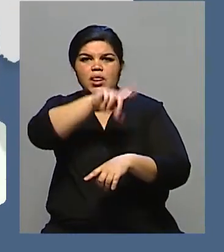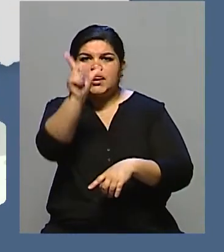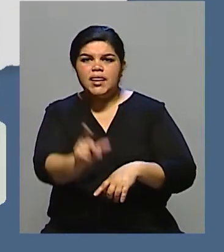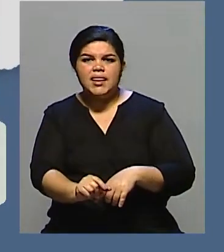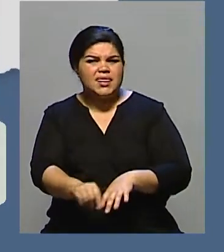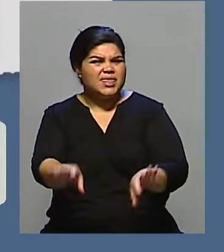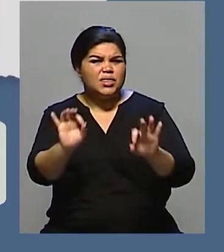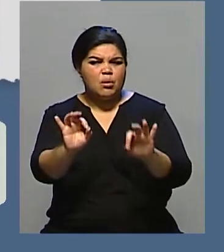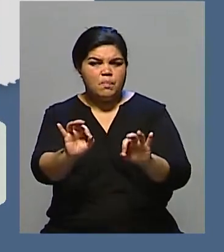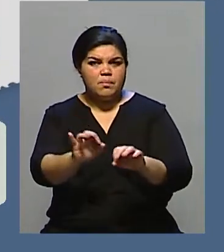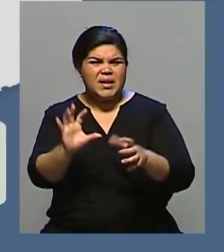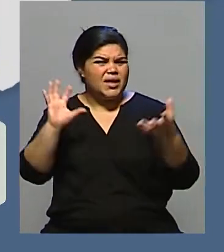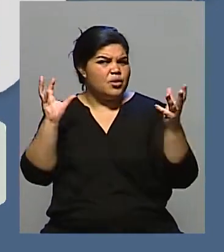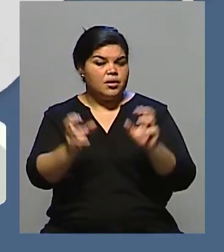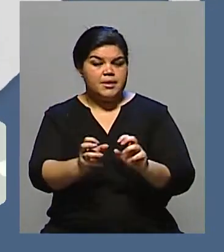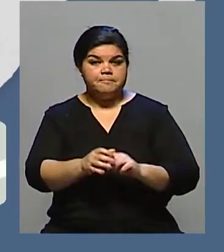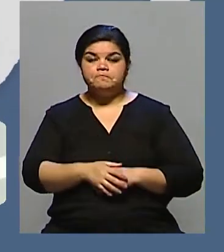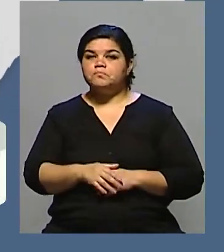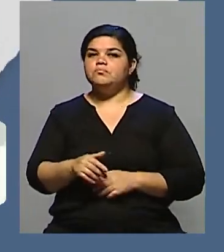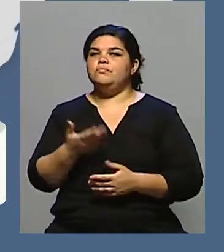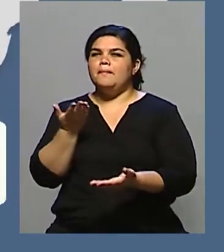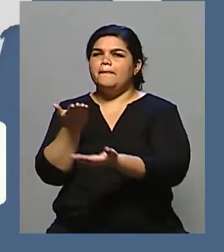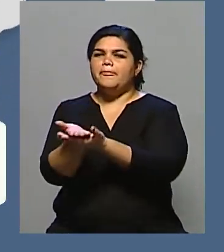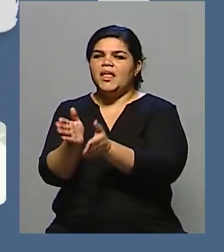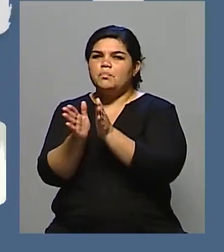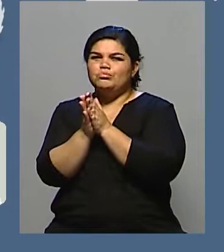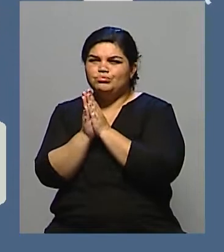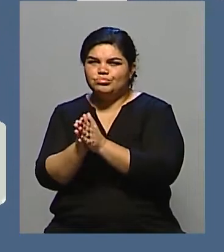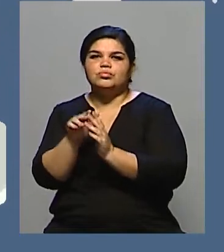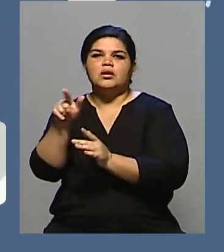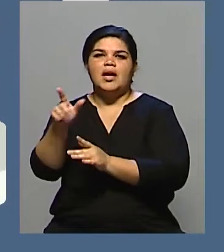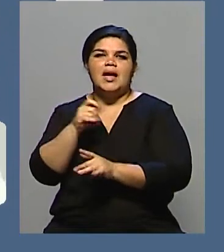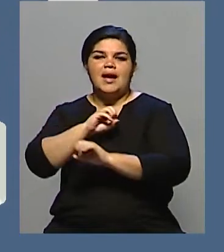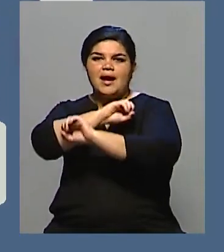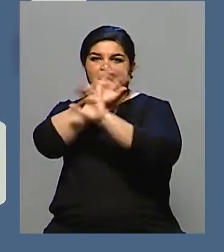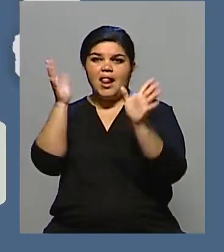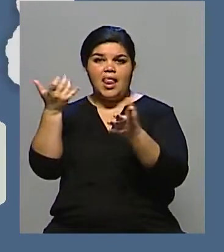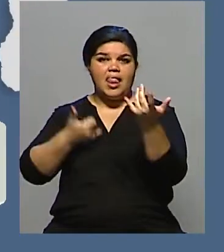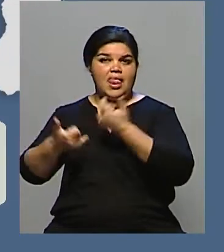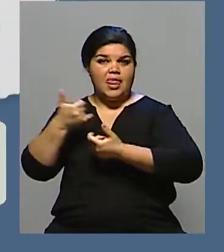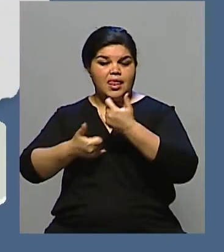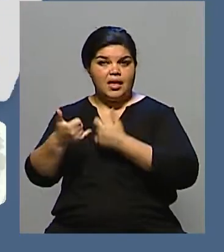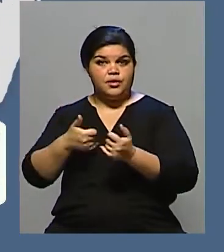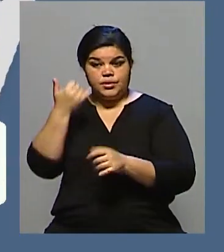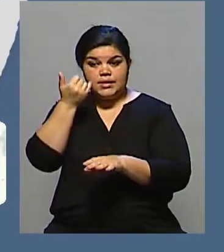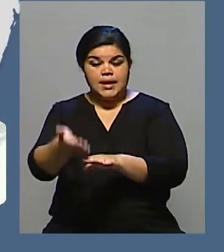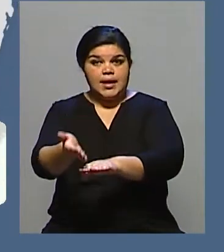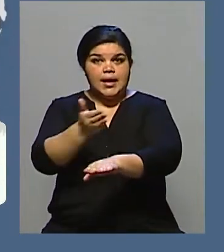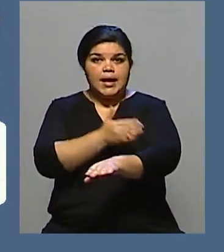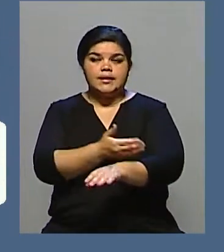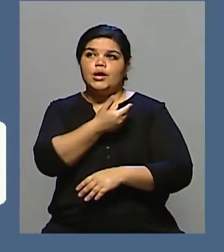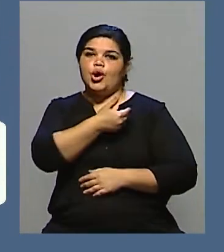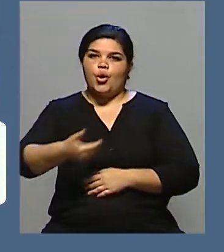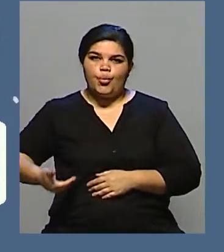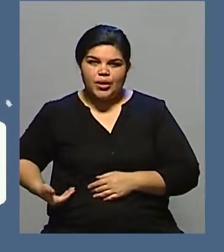se hablaba incluso, quiero que vos lo aclares, porque se hablaba a nivel internacional que a partir de cómo se puede conformar el gobierno y